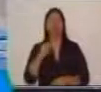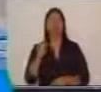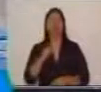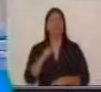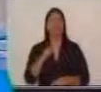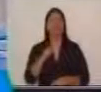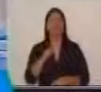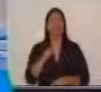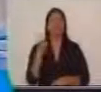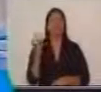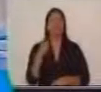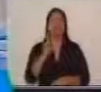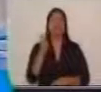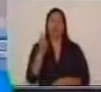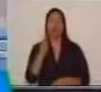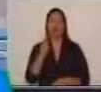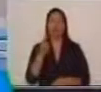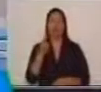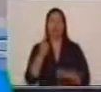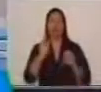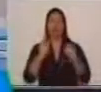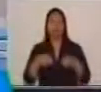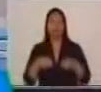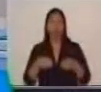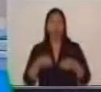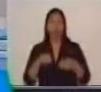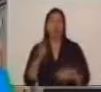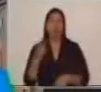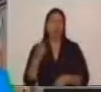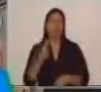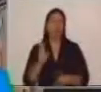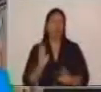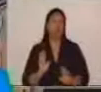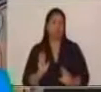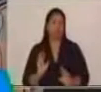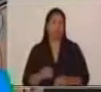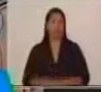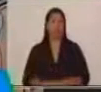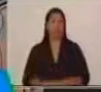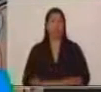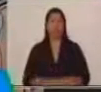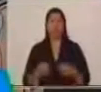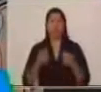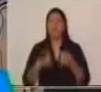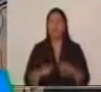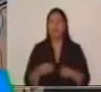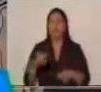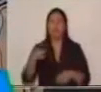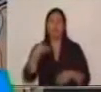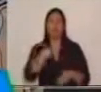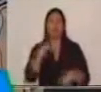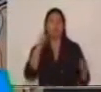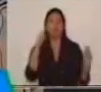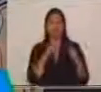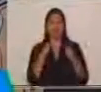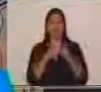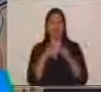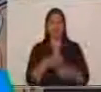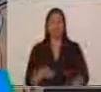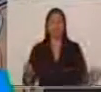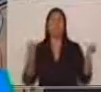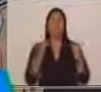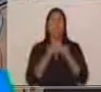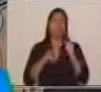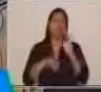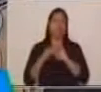pueden cumplir cualquiera de estos dos fundamentos que usted pudo haberse consultado, pero la común que conocemos pues es la literatura escrita.